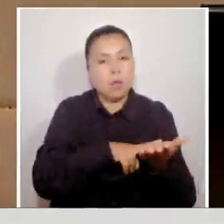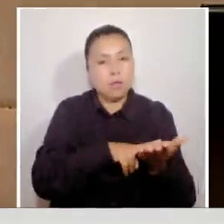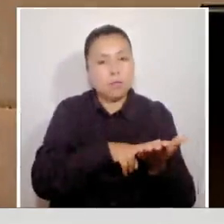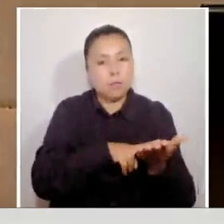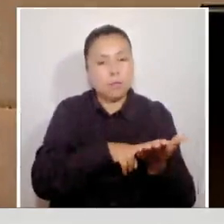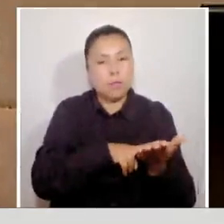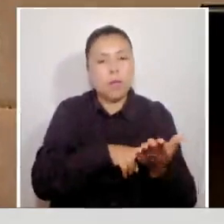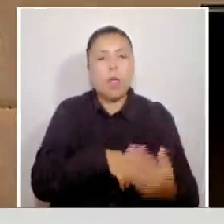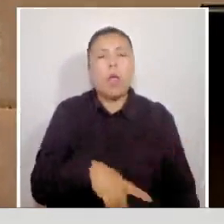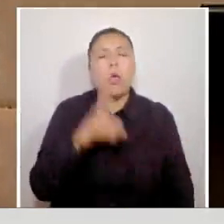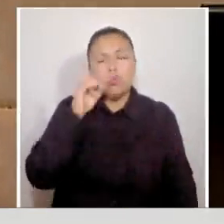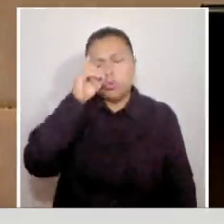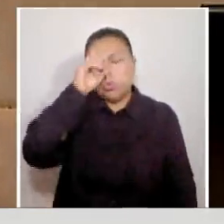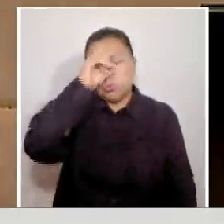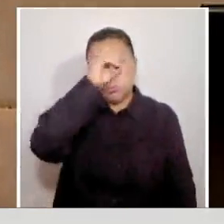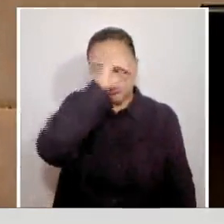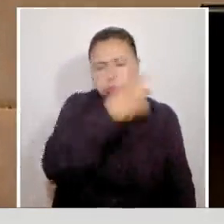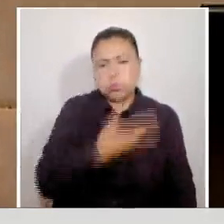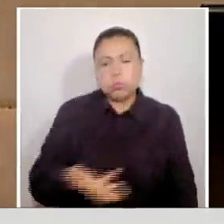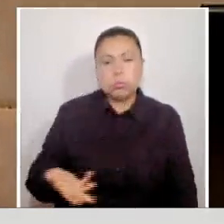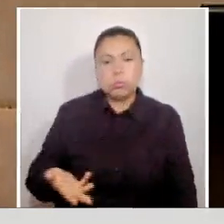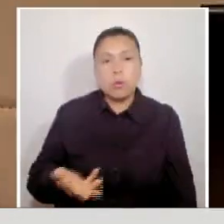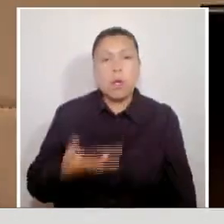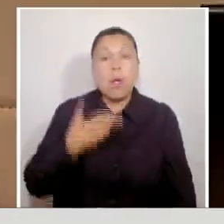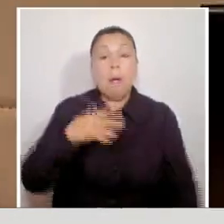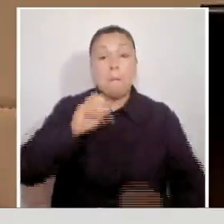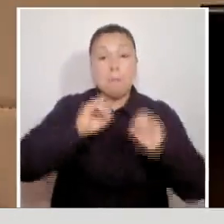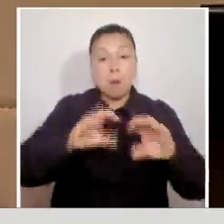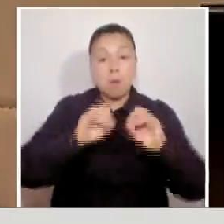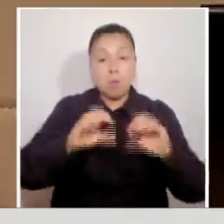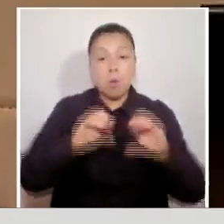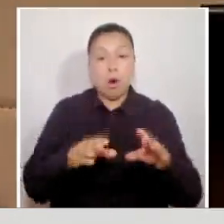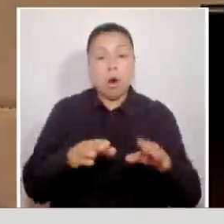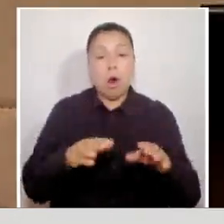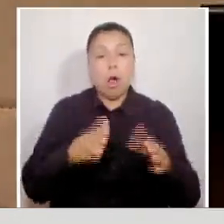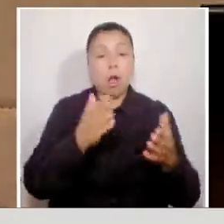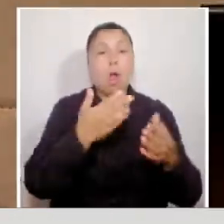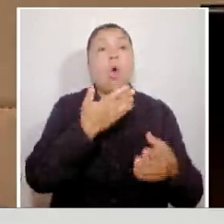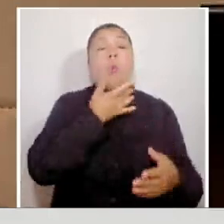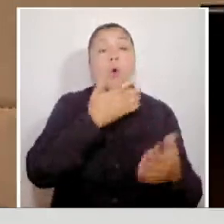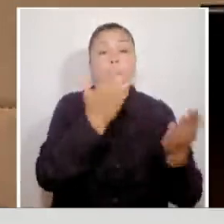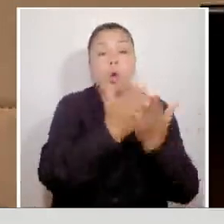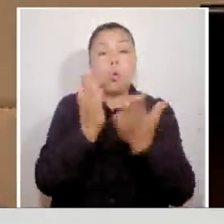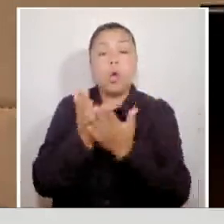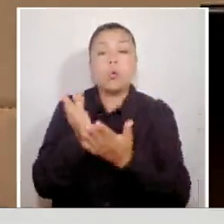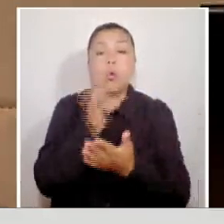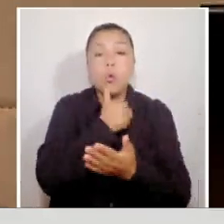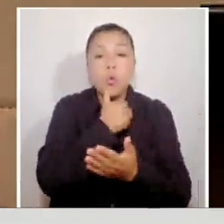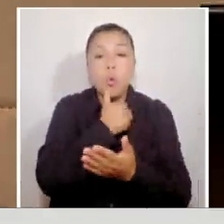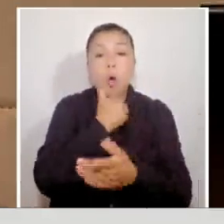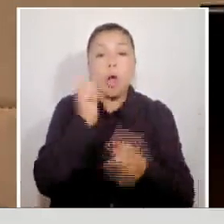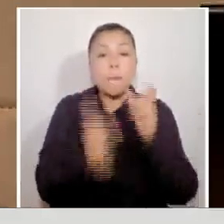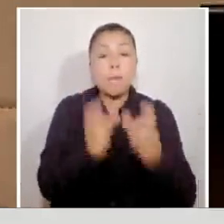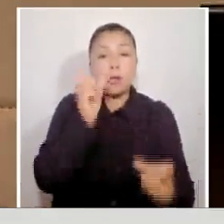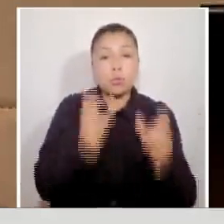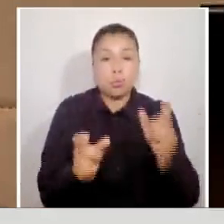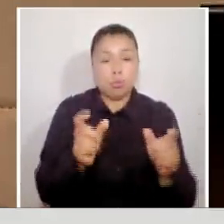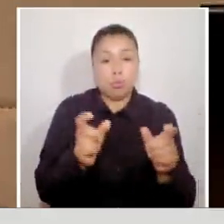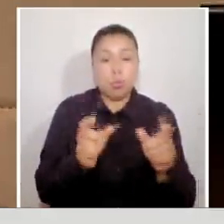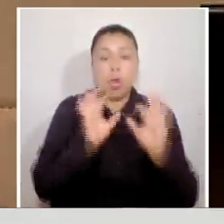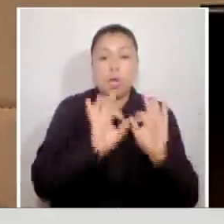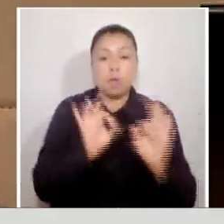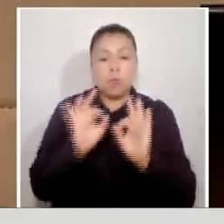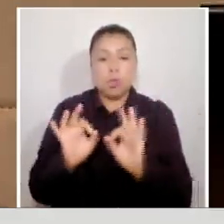serias dificultades eh Para educar a sus hijas porque los colegios no tienen personas especialistas en